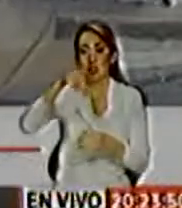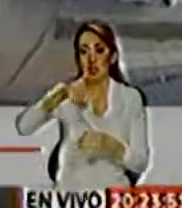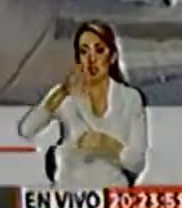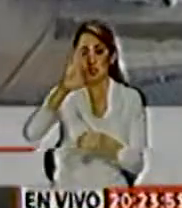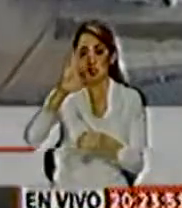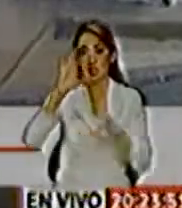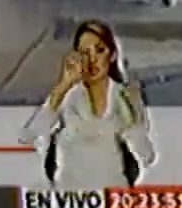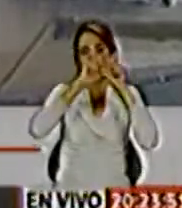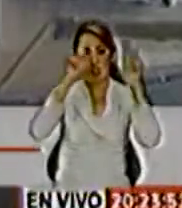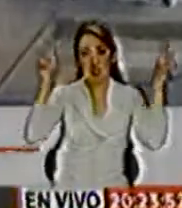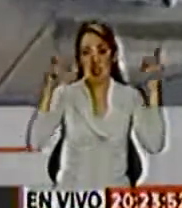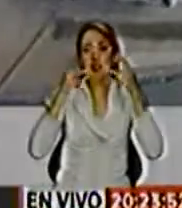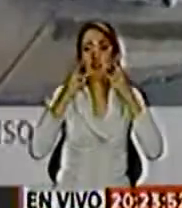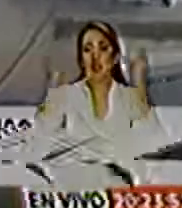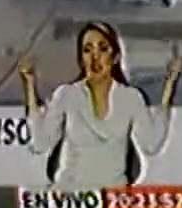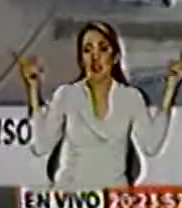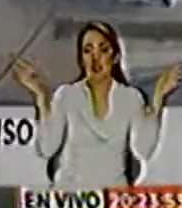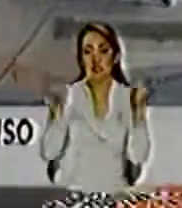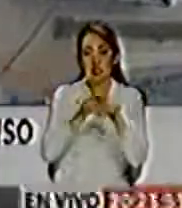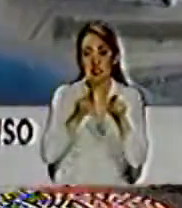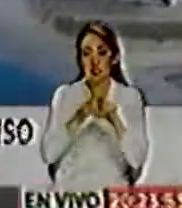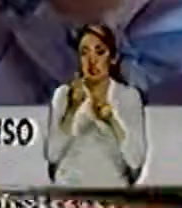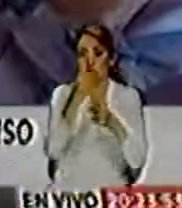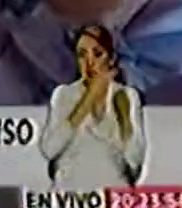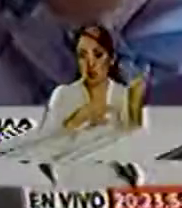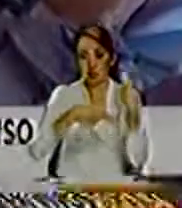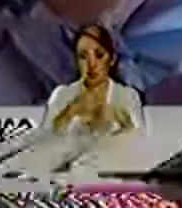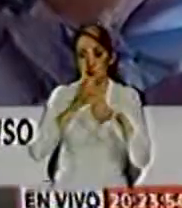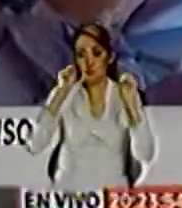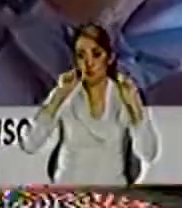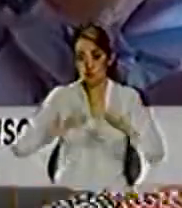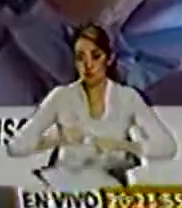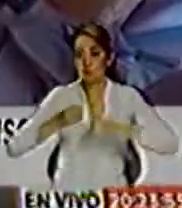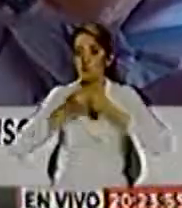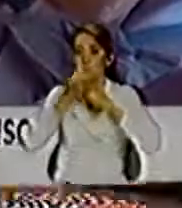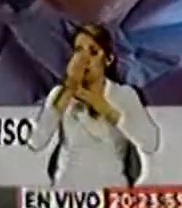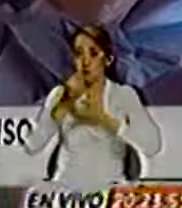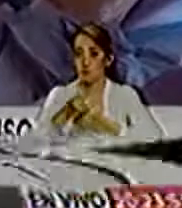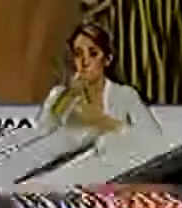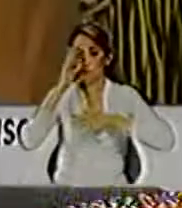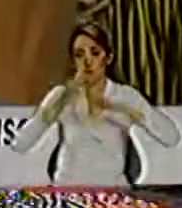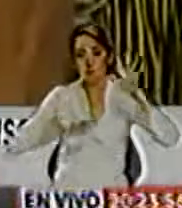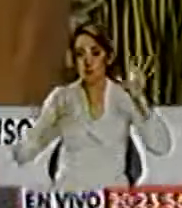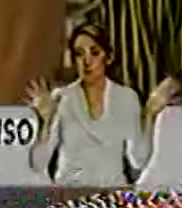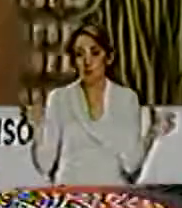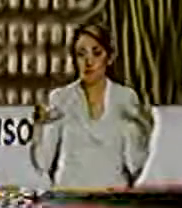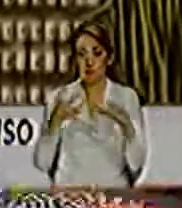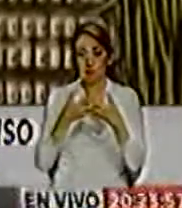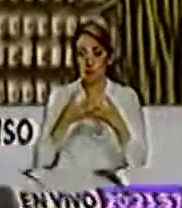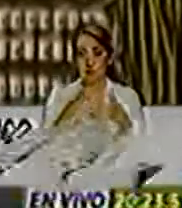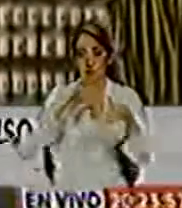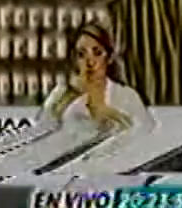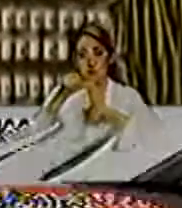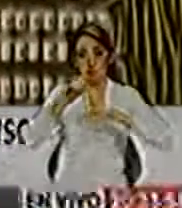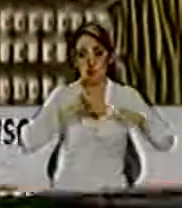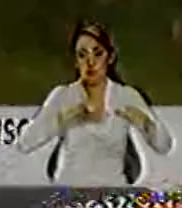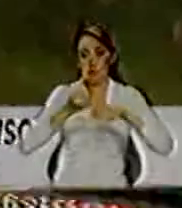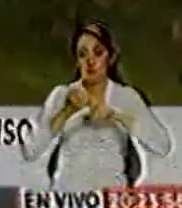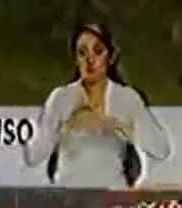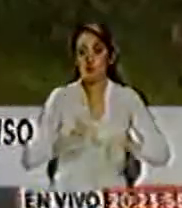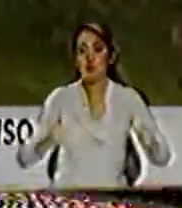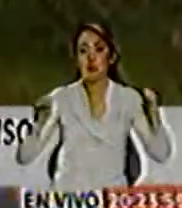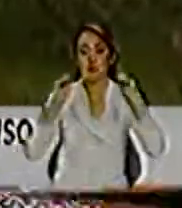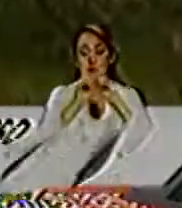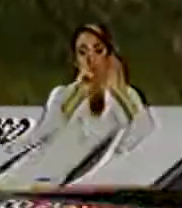una de las empresas públicas con rentabilidad y de la que se ha informado una posible concesión de su administración. Se han entablado mesas